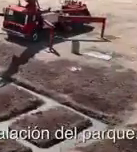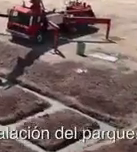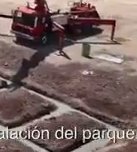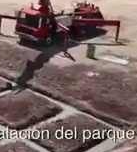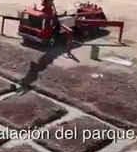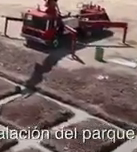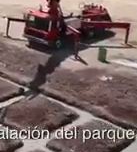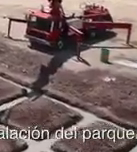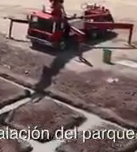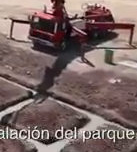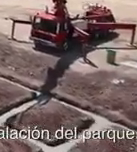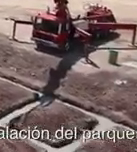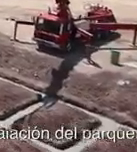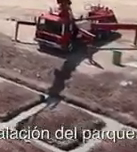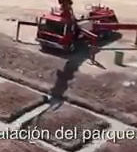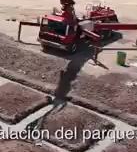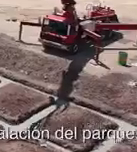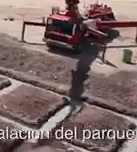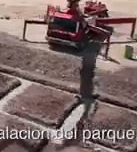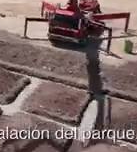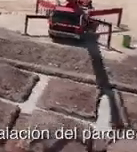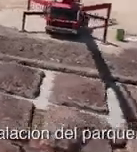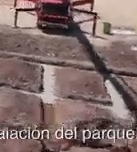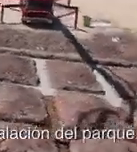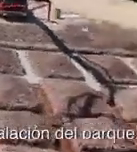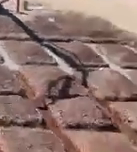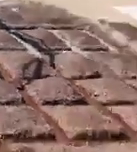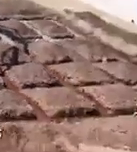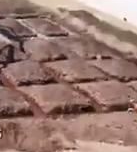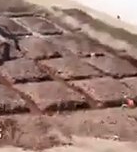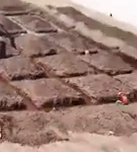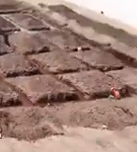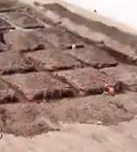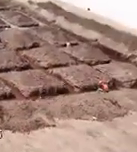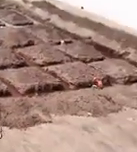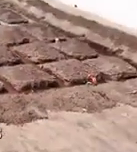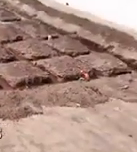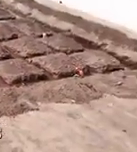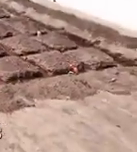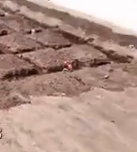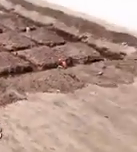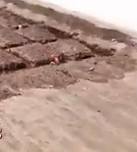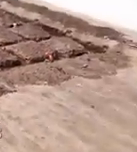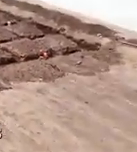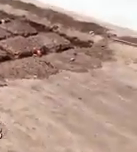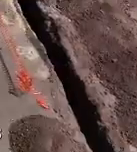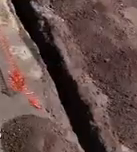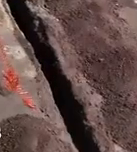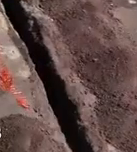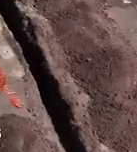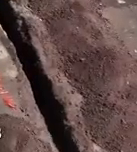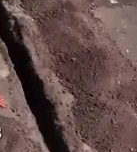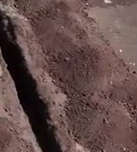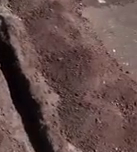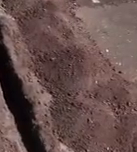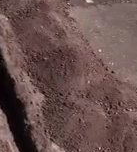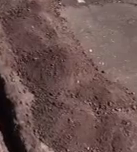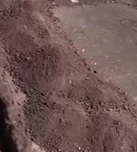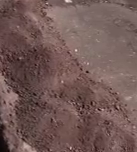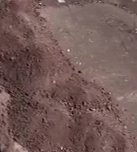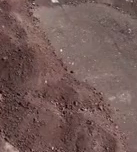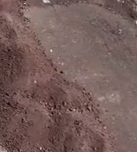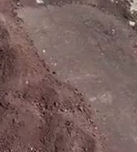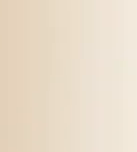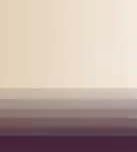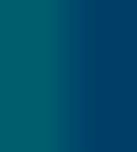y construcción de registros para las redes principales de instalación del parque. Asimismo, se han excavado 12.600 metros cúbicos para el